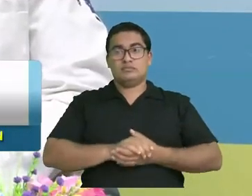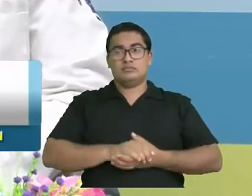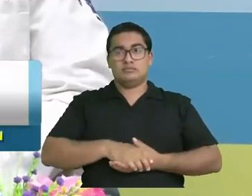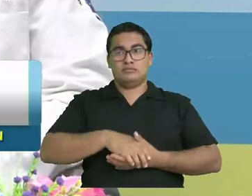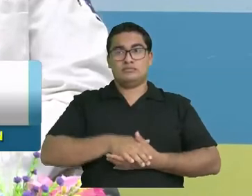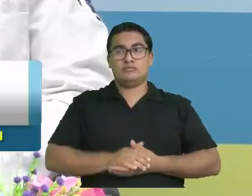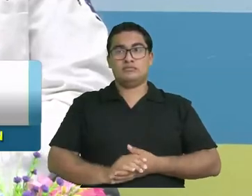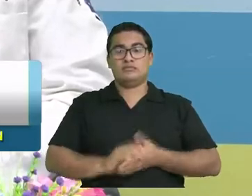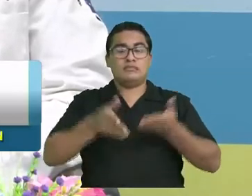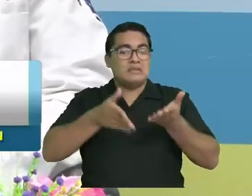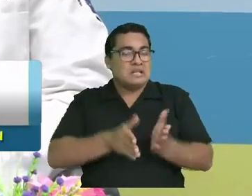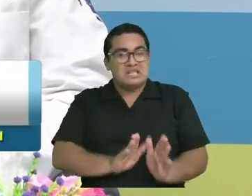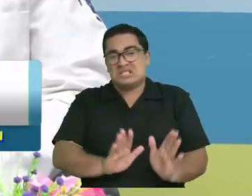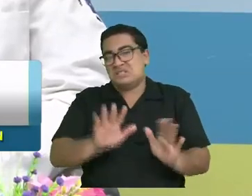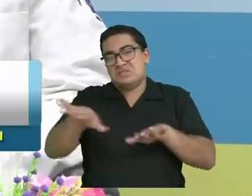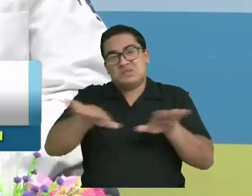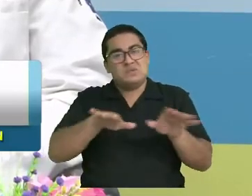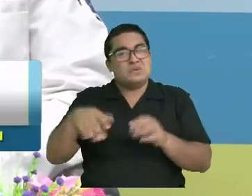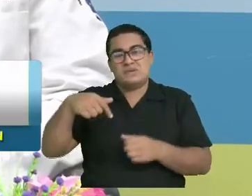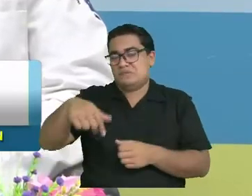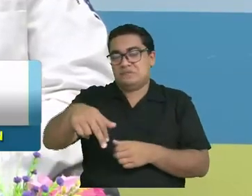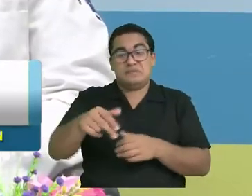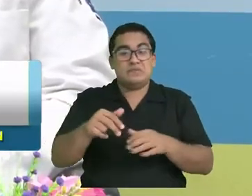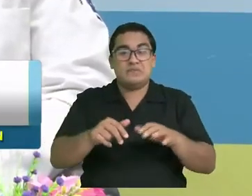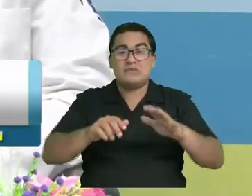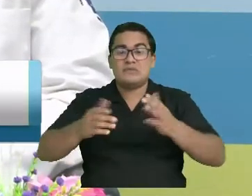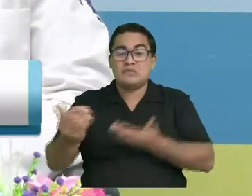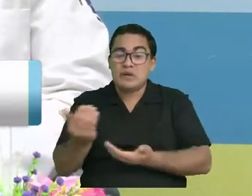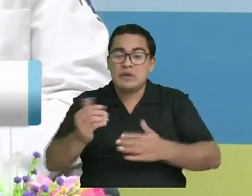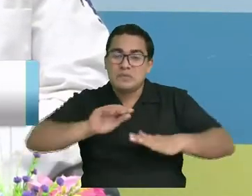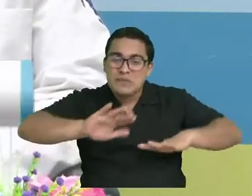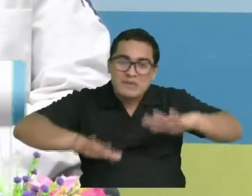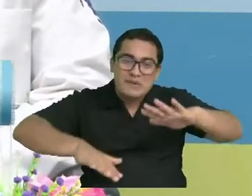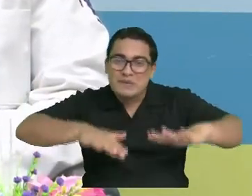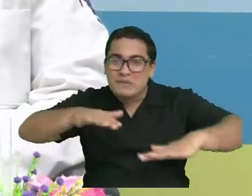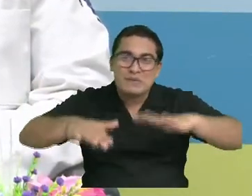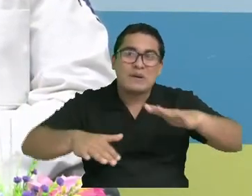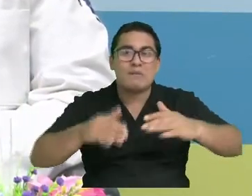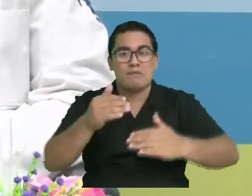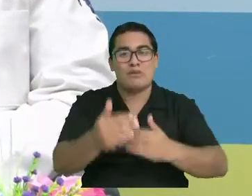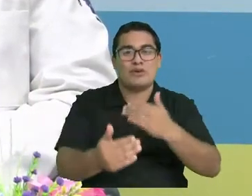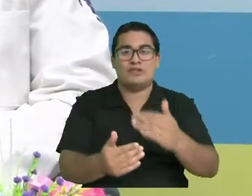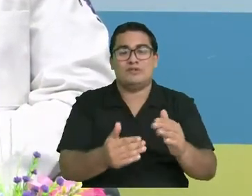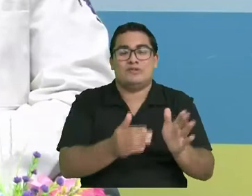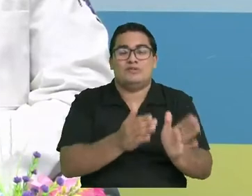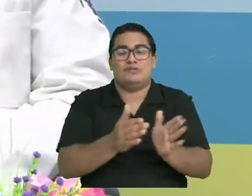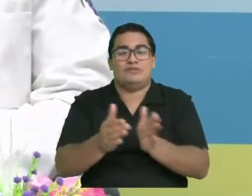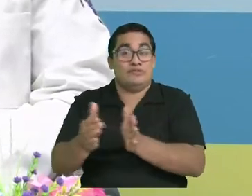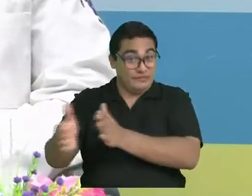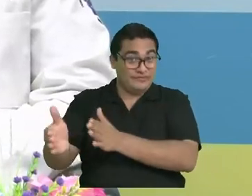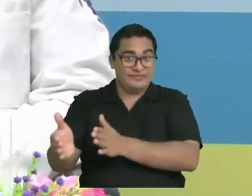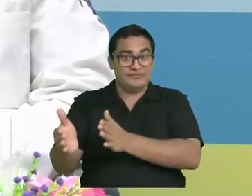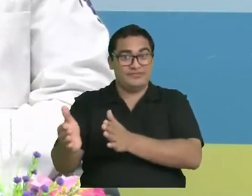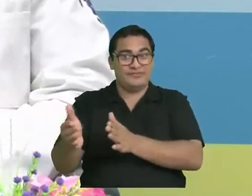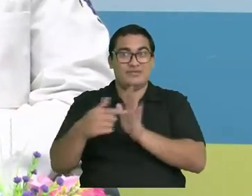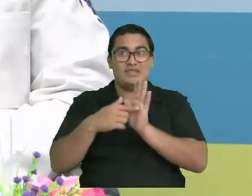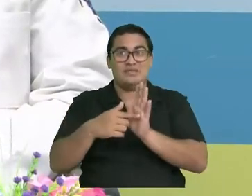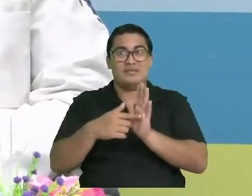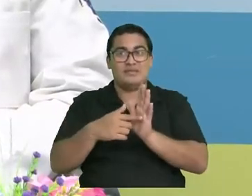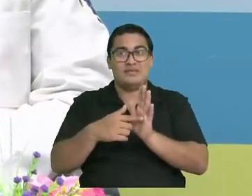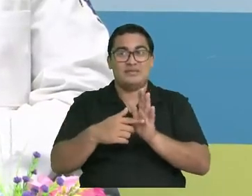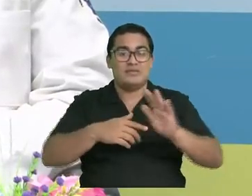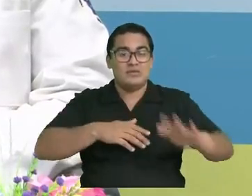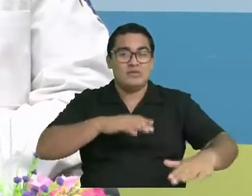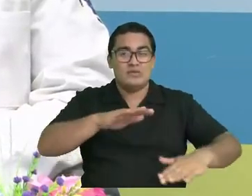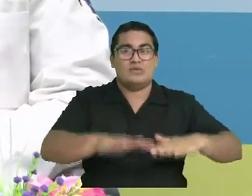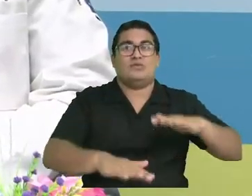nosotros nacemos sin caminar, sí. ¿Verdad que sí? Entonces vamos como el proceso de evolución humana. No caminamos, después